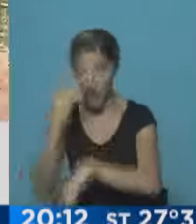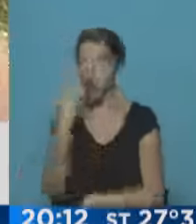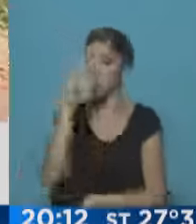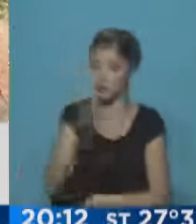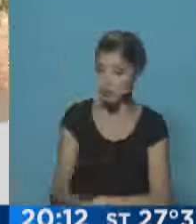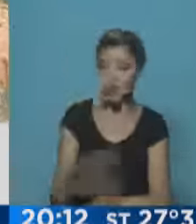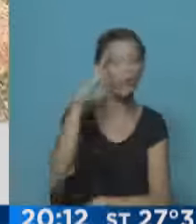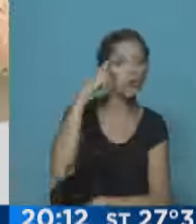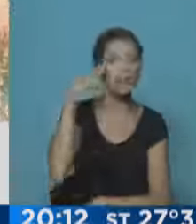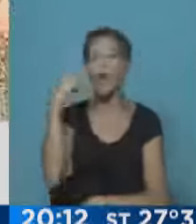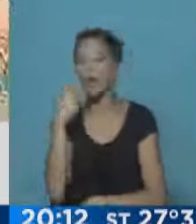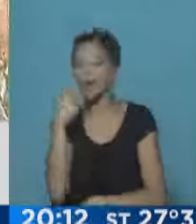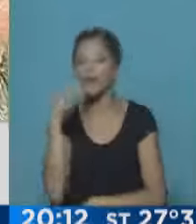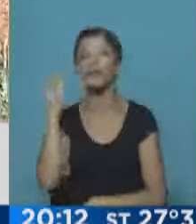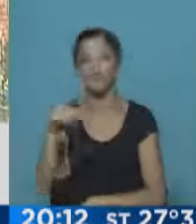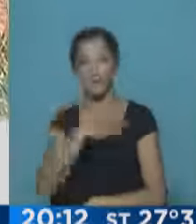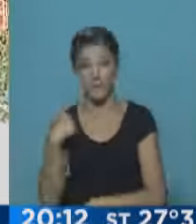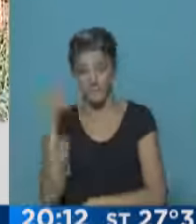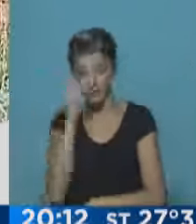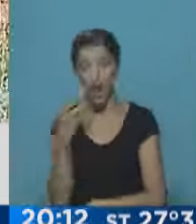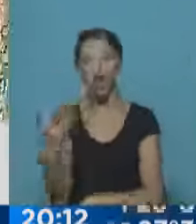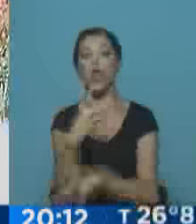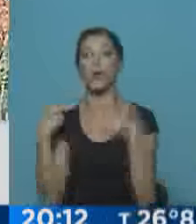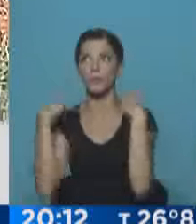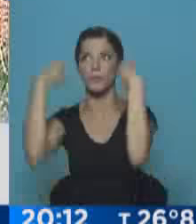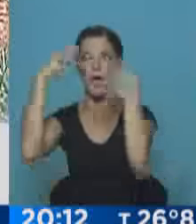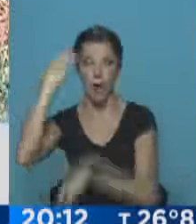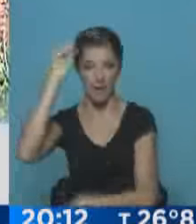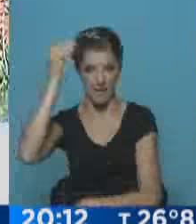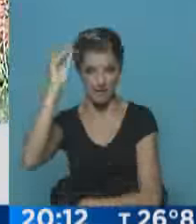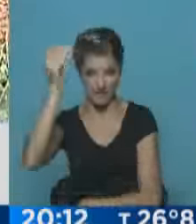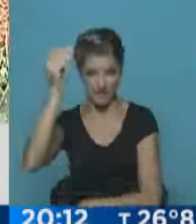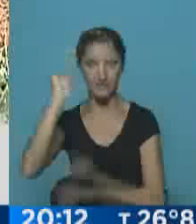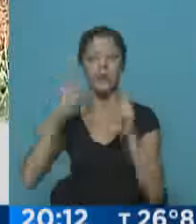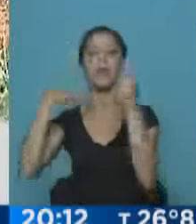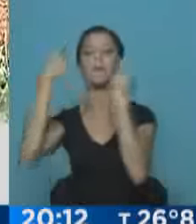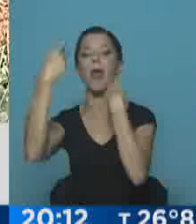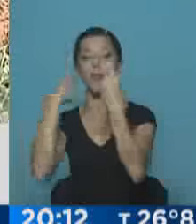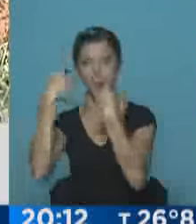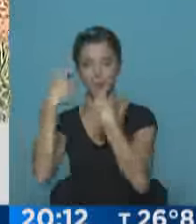y 11 años y sus padres, quienes estuvieron en Brasil y en Paraguay.